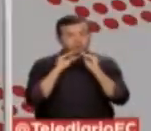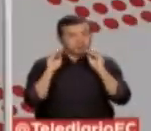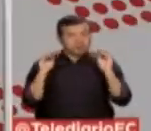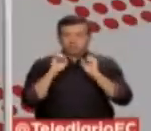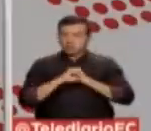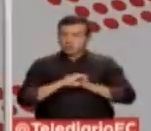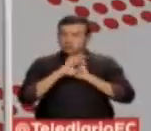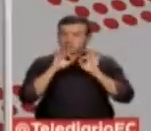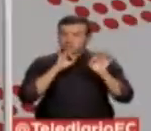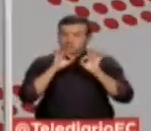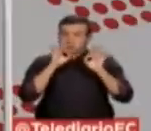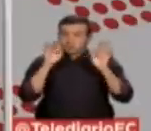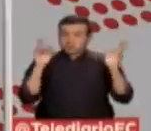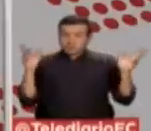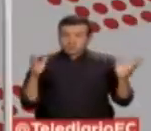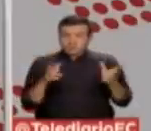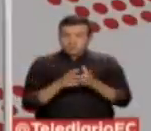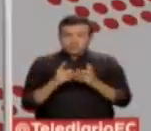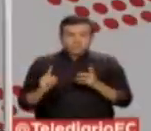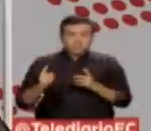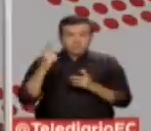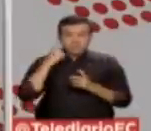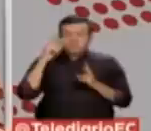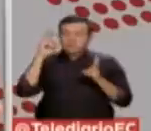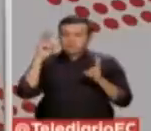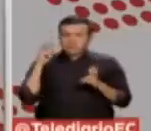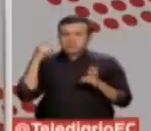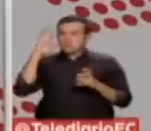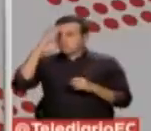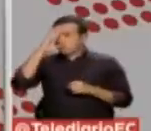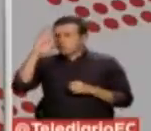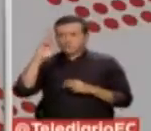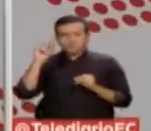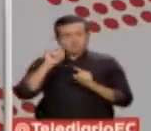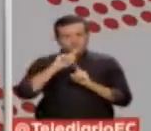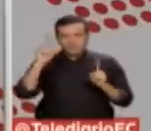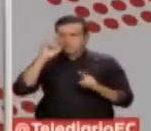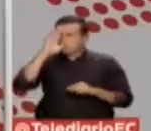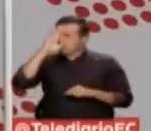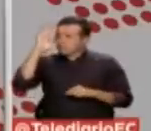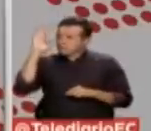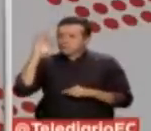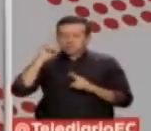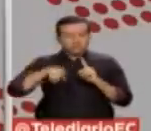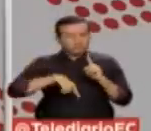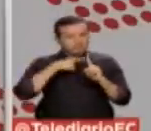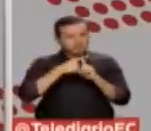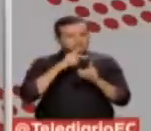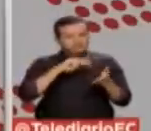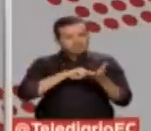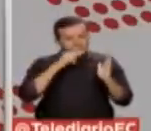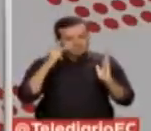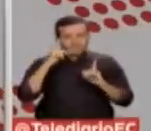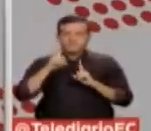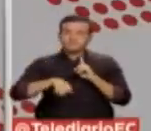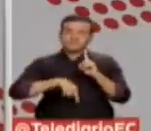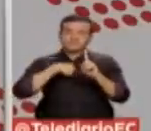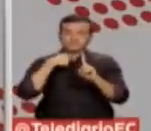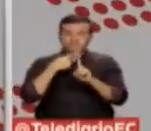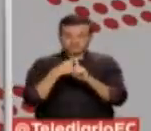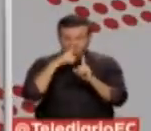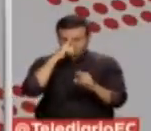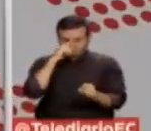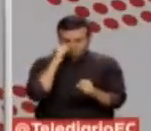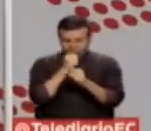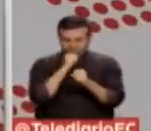enfáticos en algo no solamente es un asunto de más policías es policía más tecnología más el